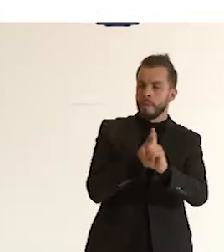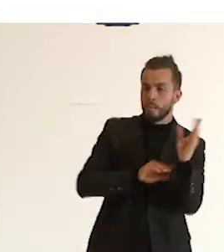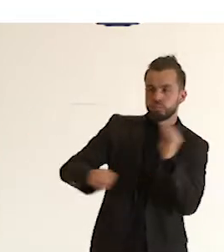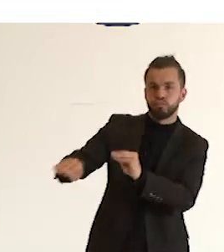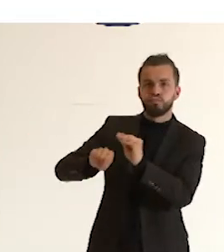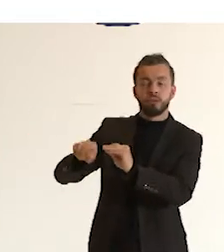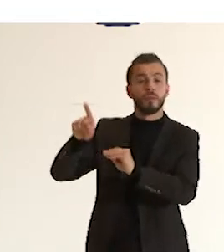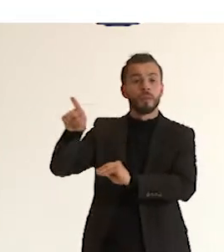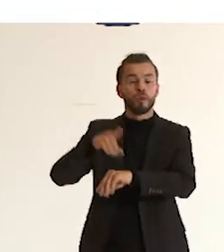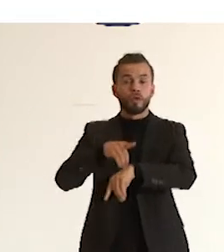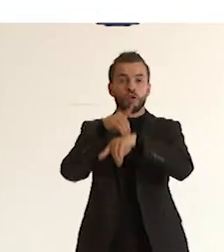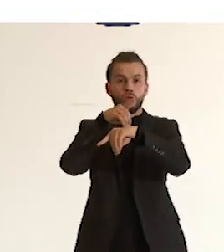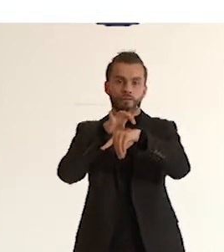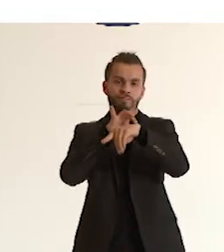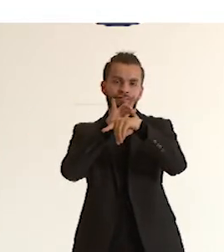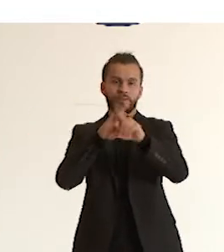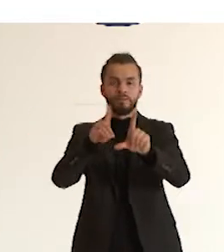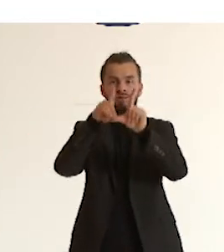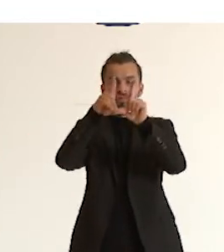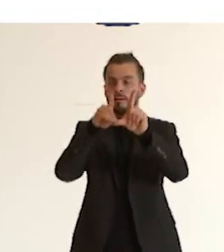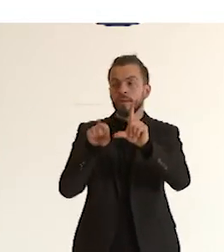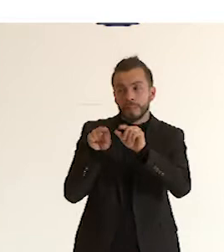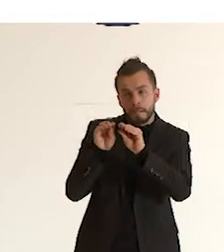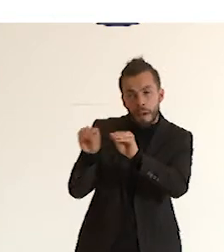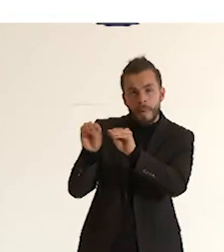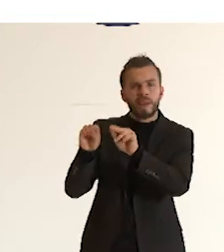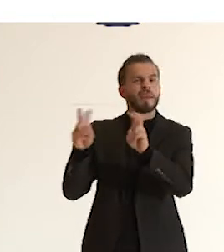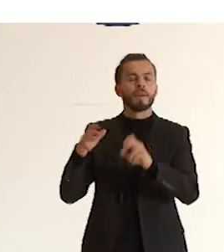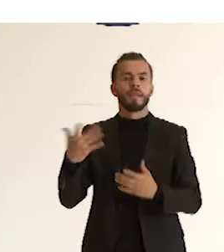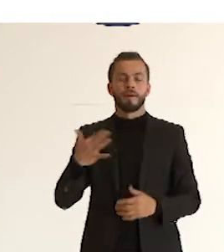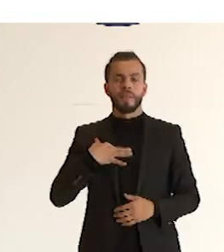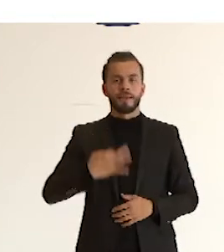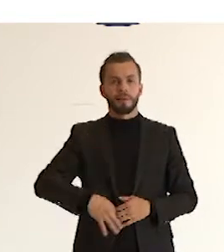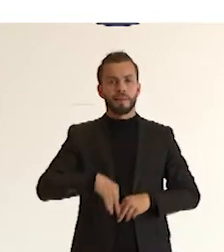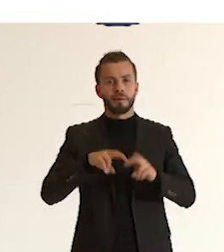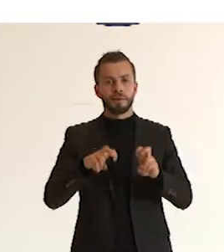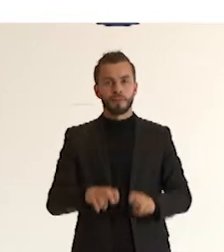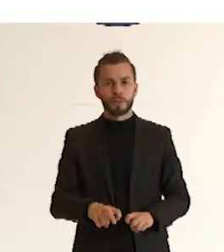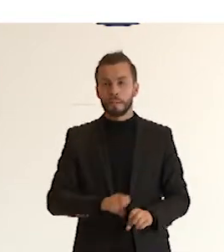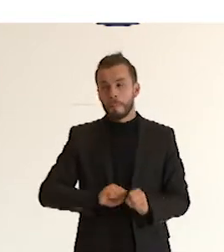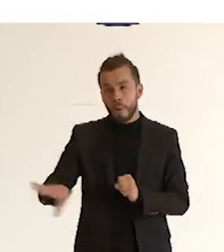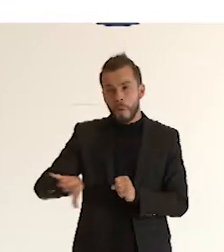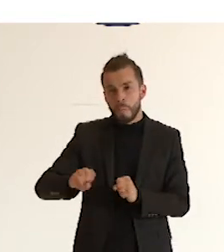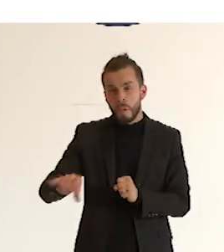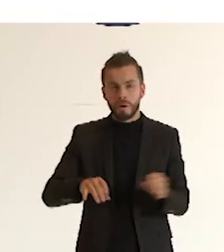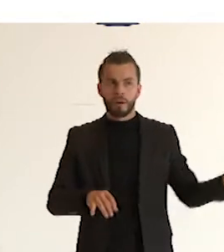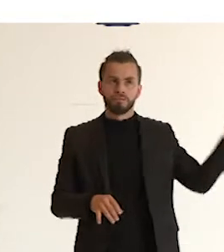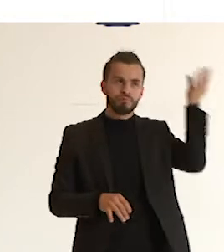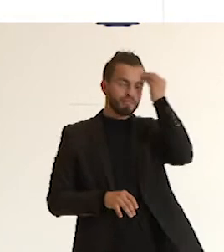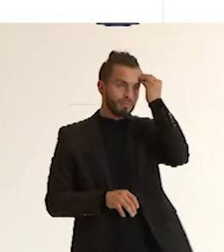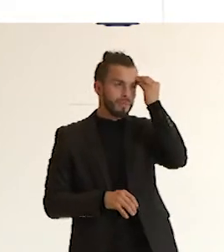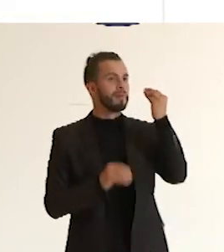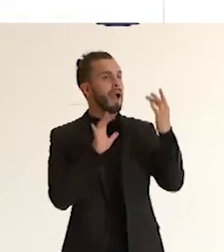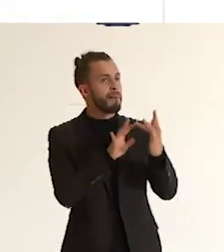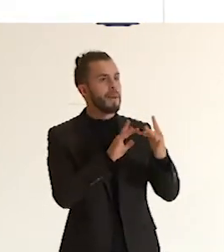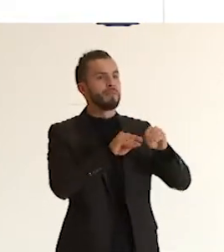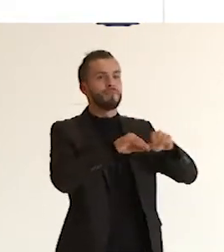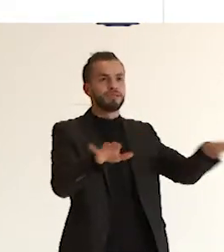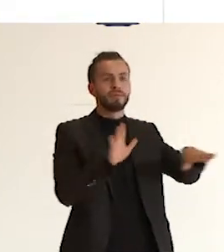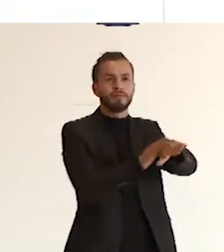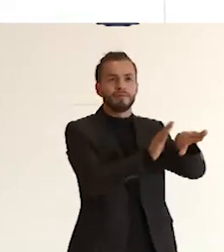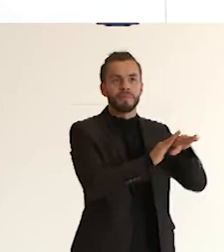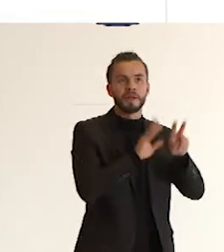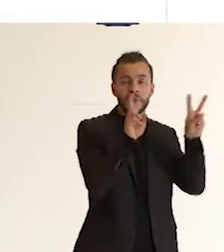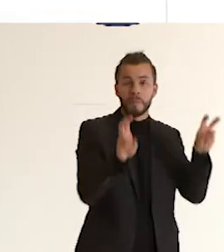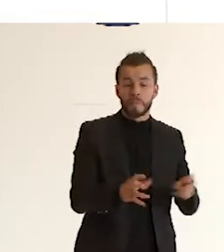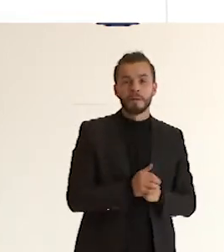doctorado en ética de la investigación y pues también significa investigar sobre estos temas el proyecto que